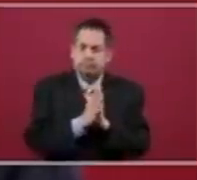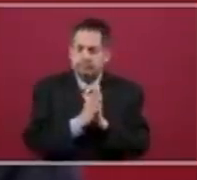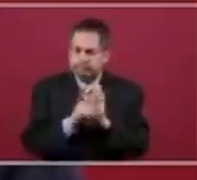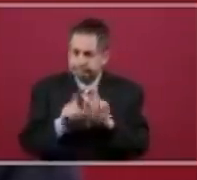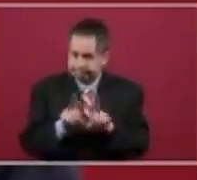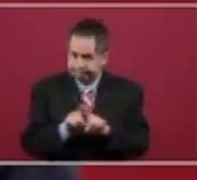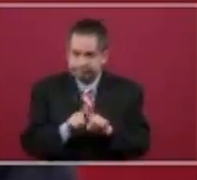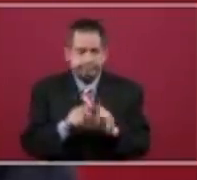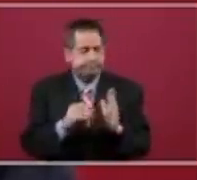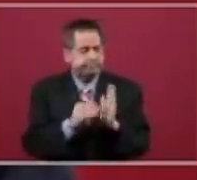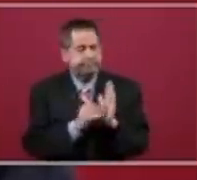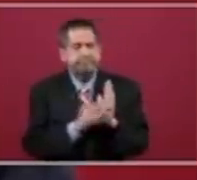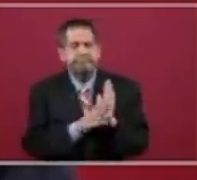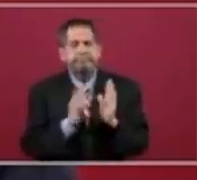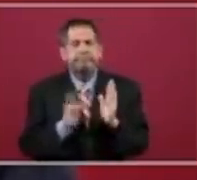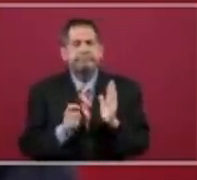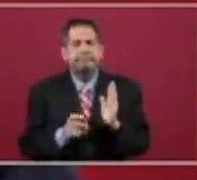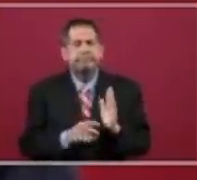que